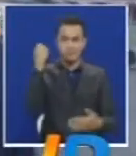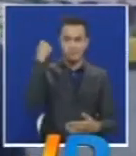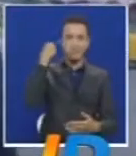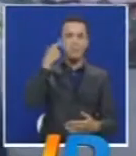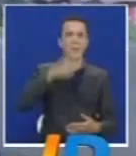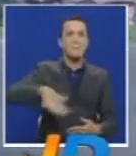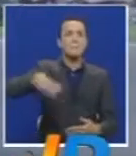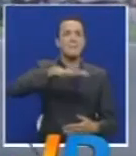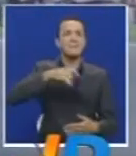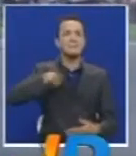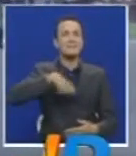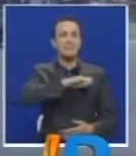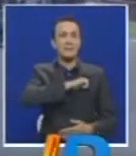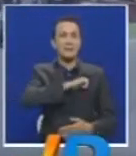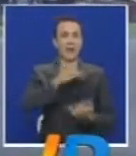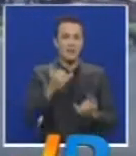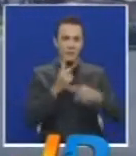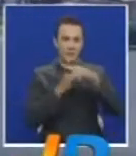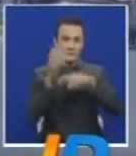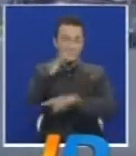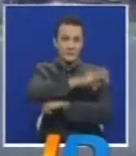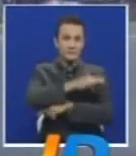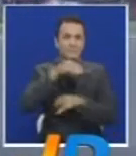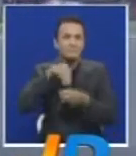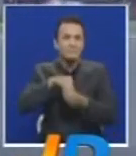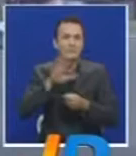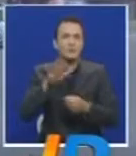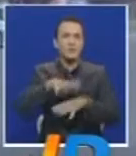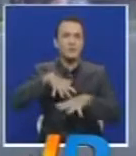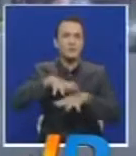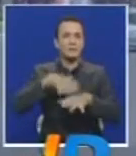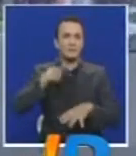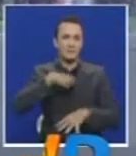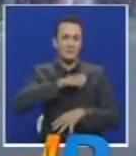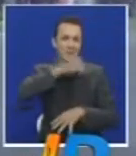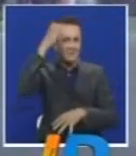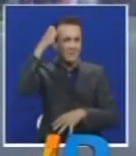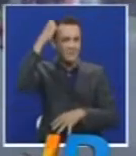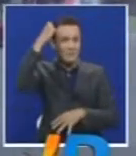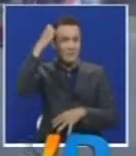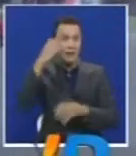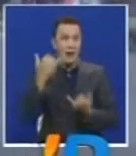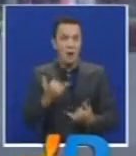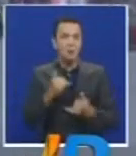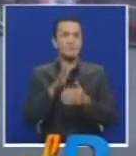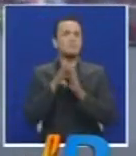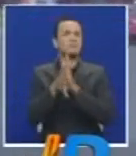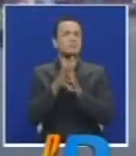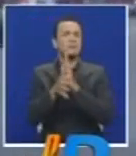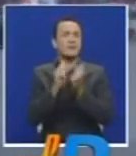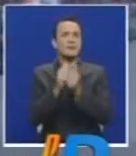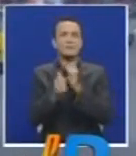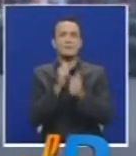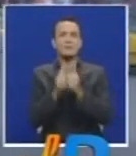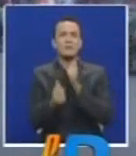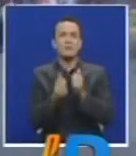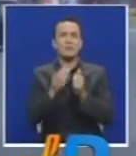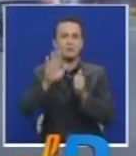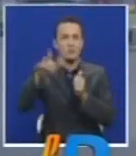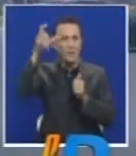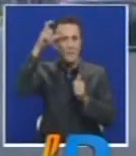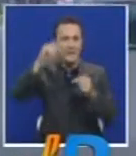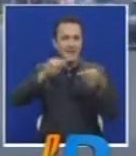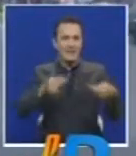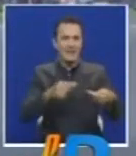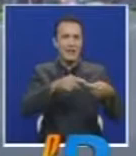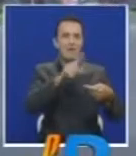Plaza España, continúa más pacífico en Barcelona, territorio europeo. Hoy en el bloque deportivo tendremos la previa de América Fortaleza